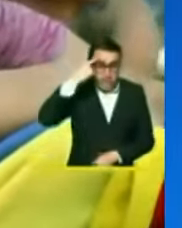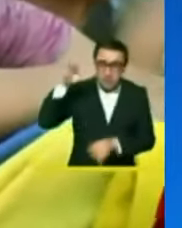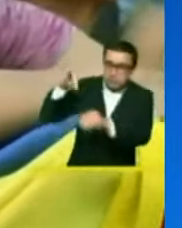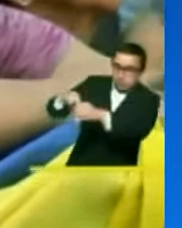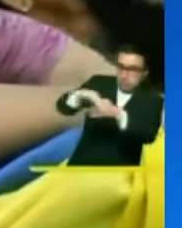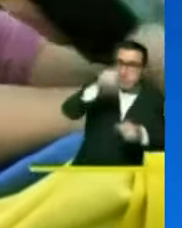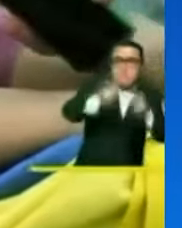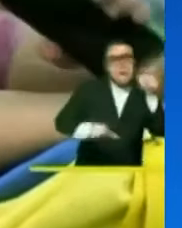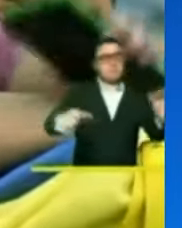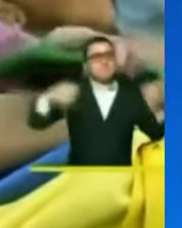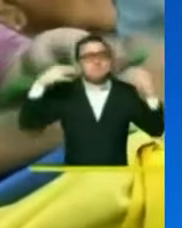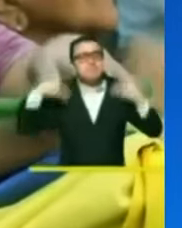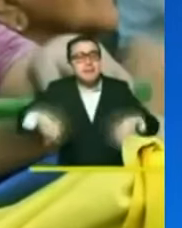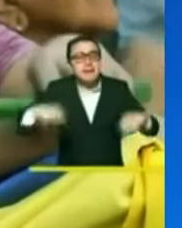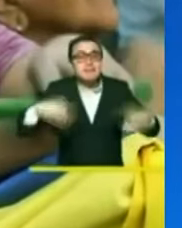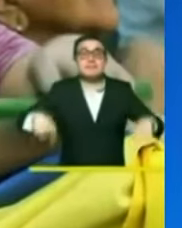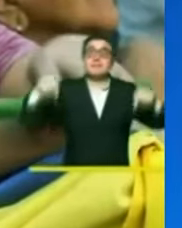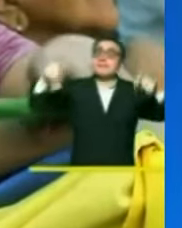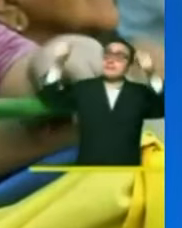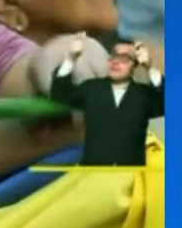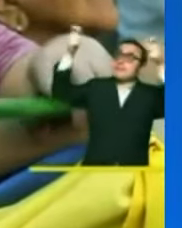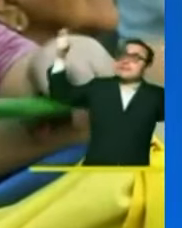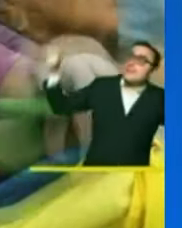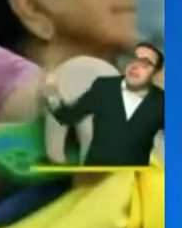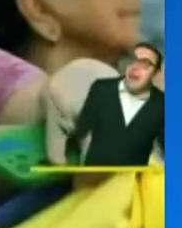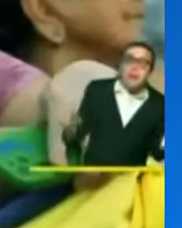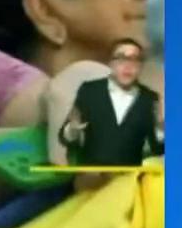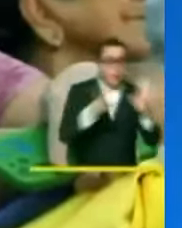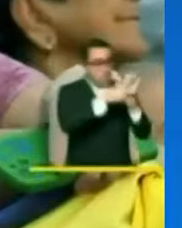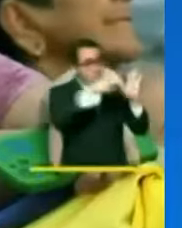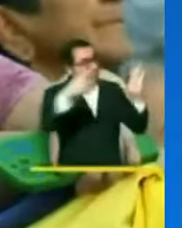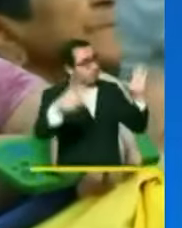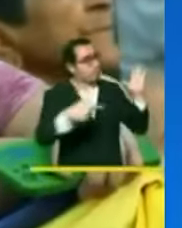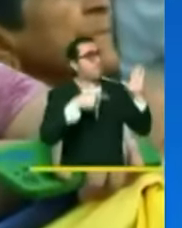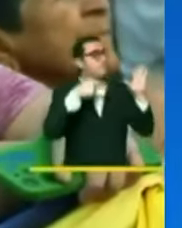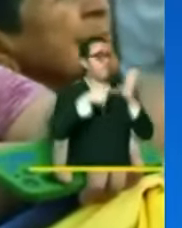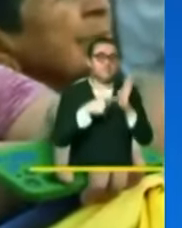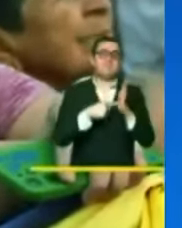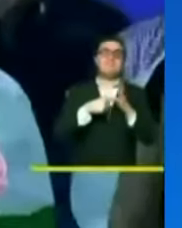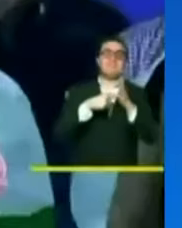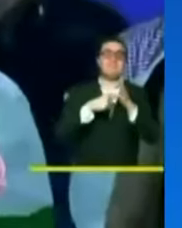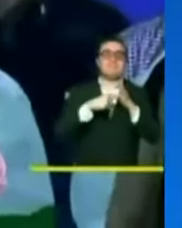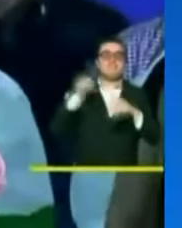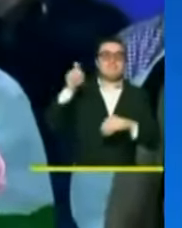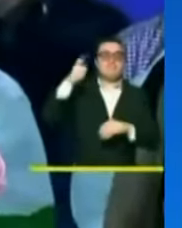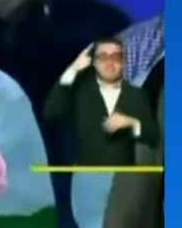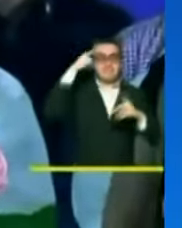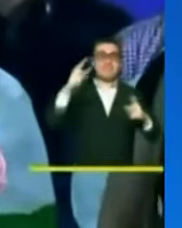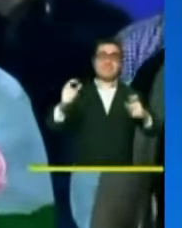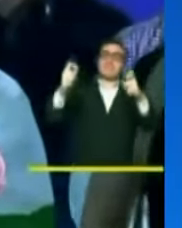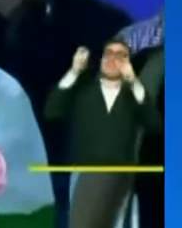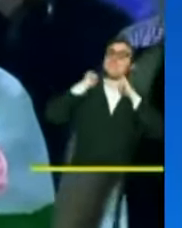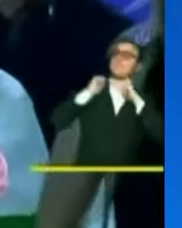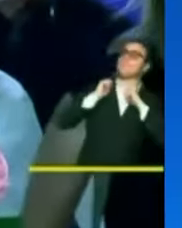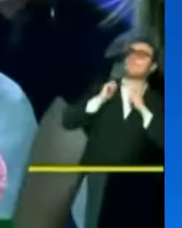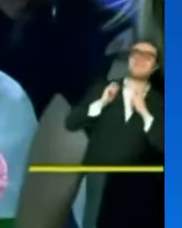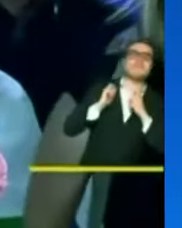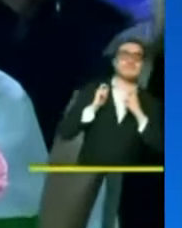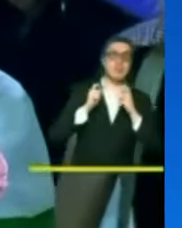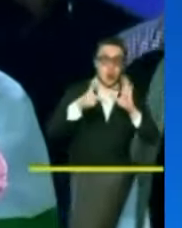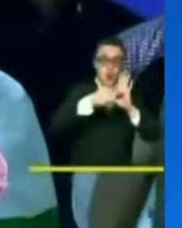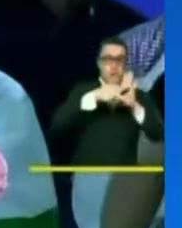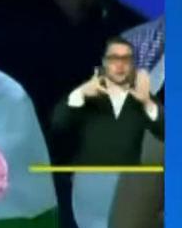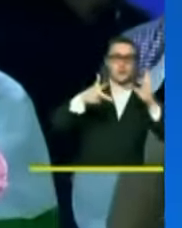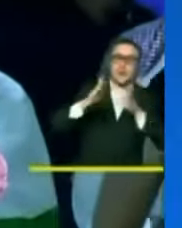que es de por sí garantista y que permitiría en su cabal y fiel aplicación todos los